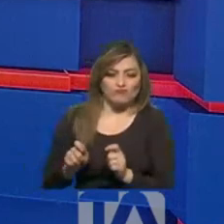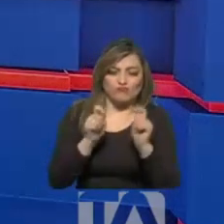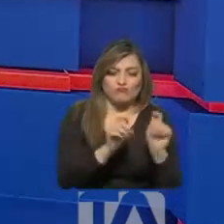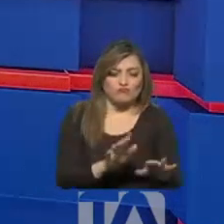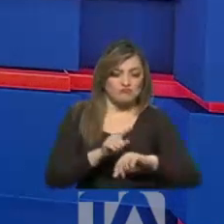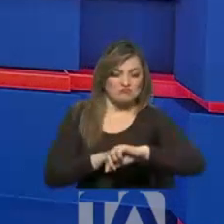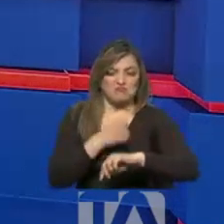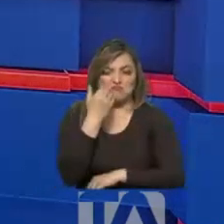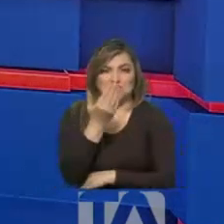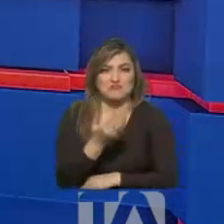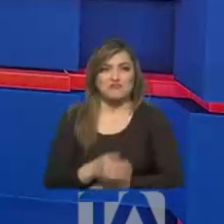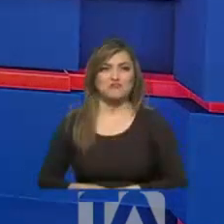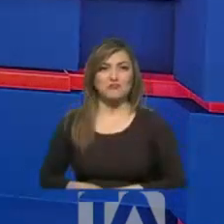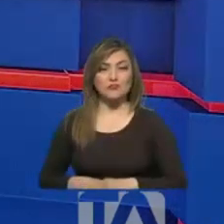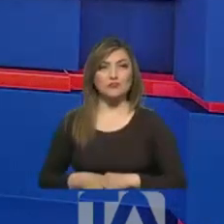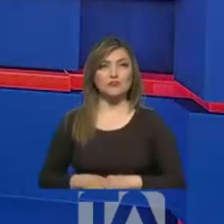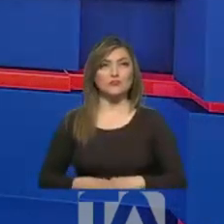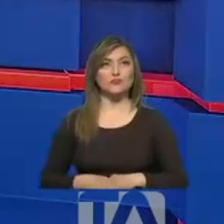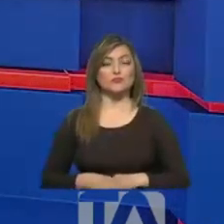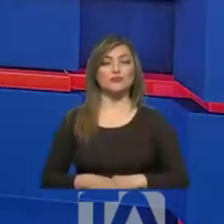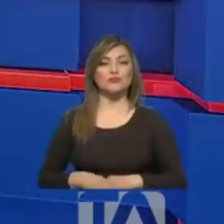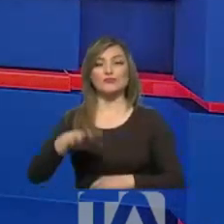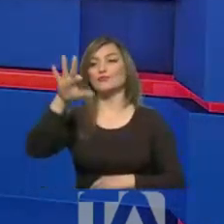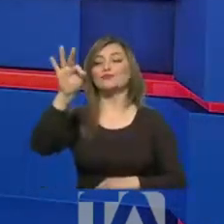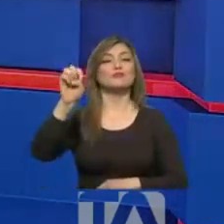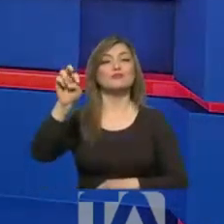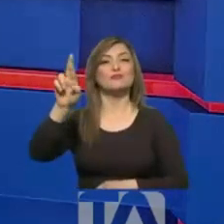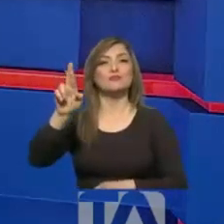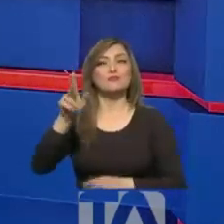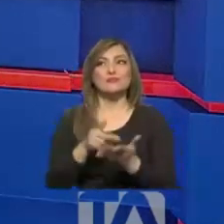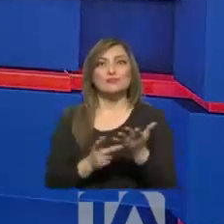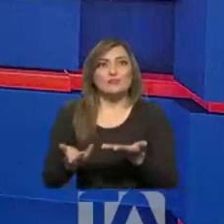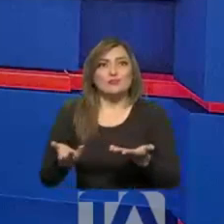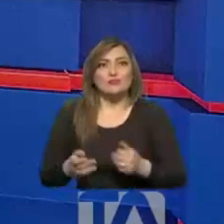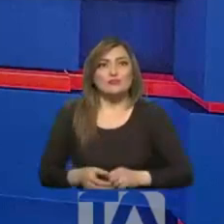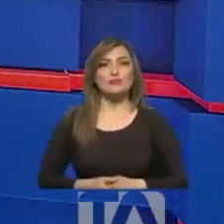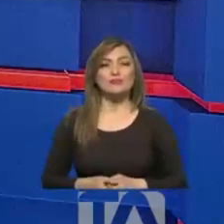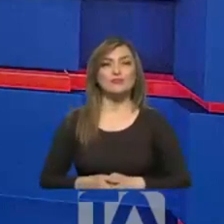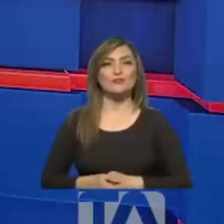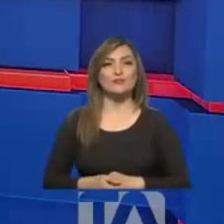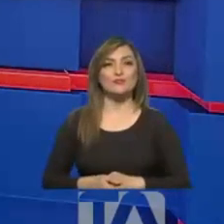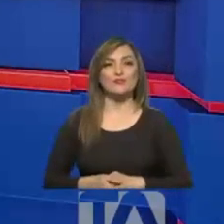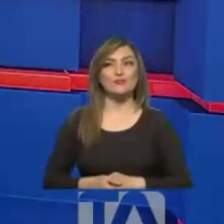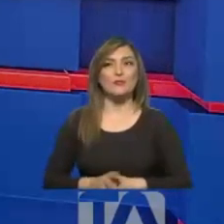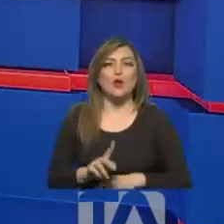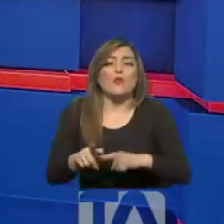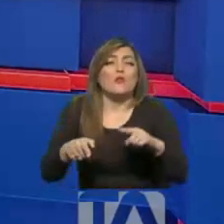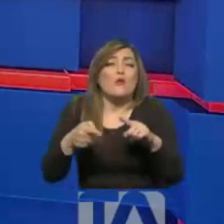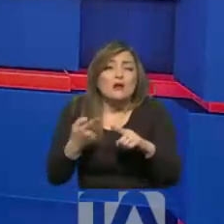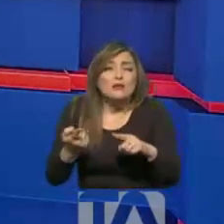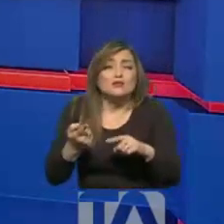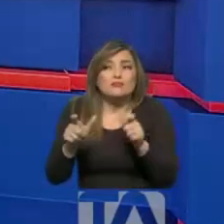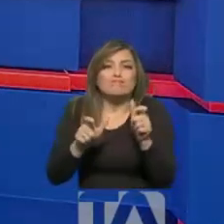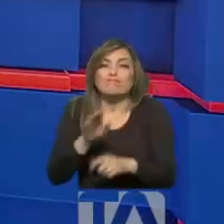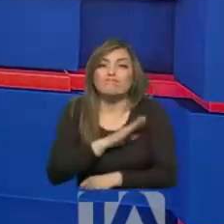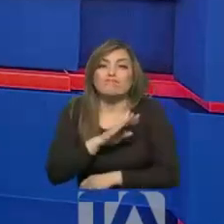hora. Fernanda Ceballos está en este punto. Fer, coméntanos por favor qué es lo que están registrando los vecinos, cuándo han visto que estos